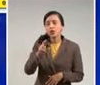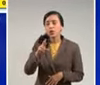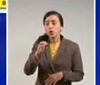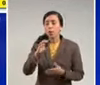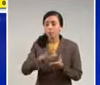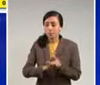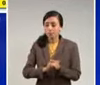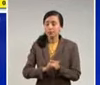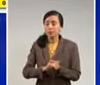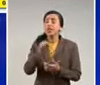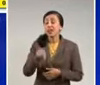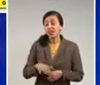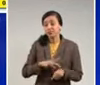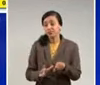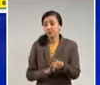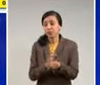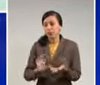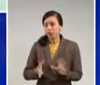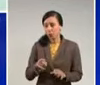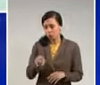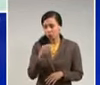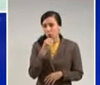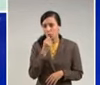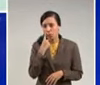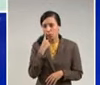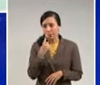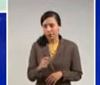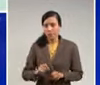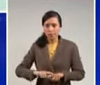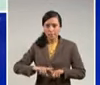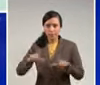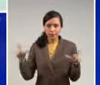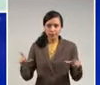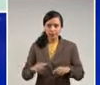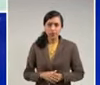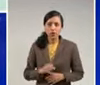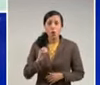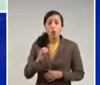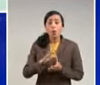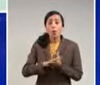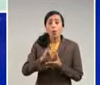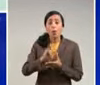vamos a apoyarnos ahí con unas pantallas que trajimos. El Ómicron que